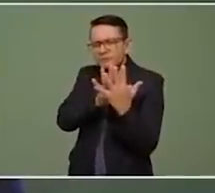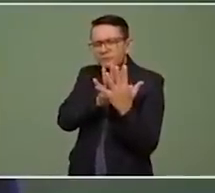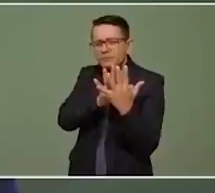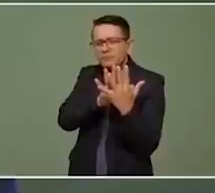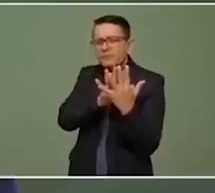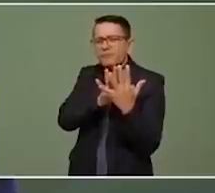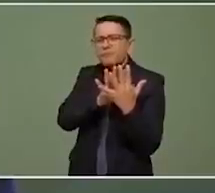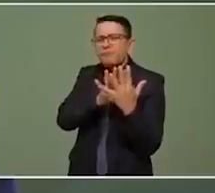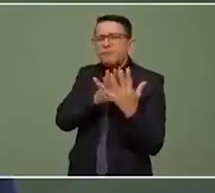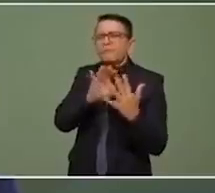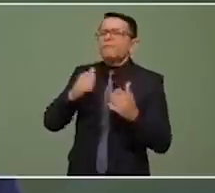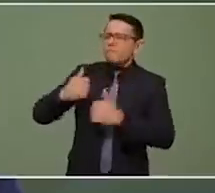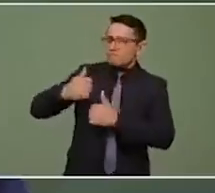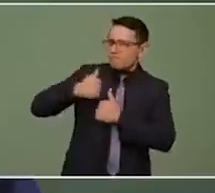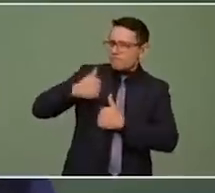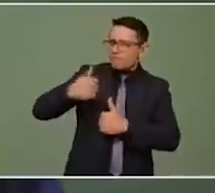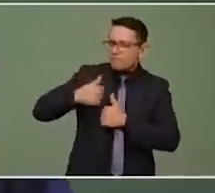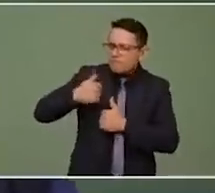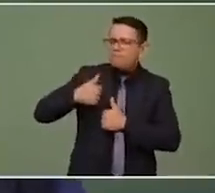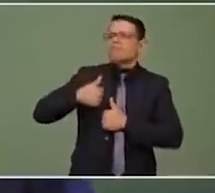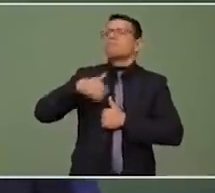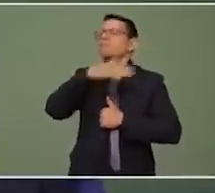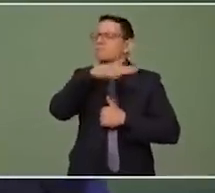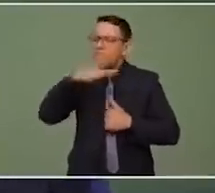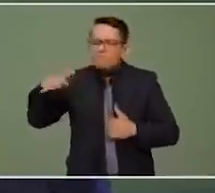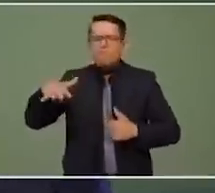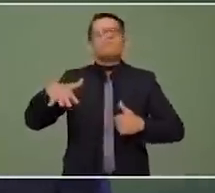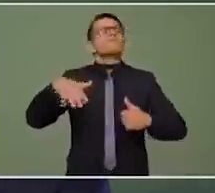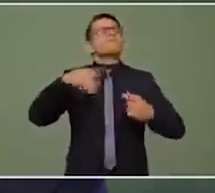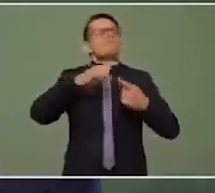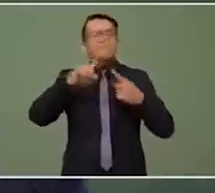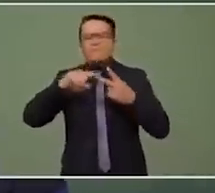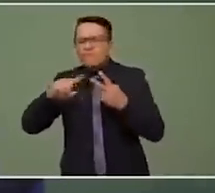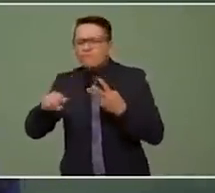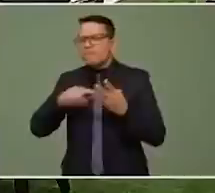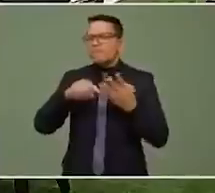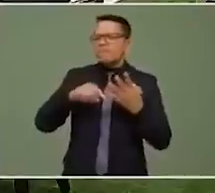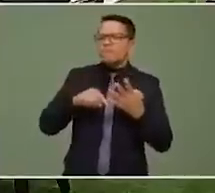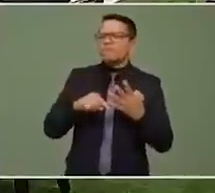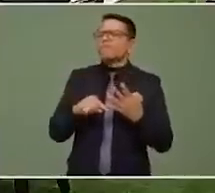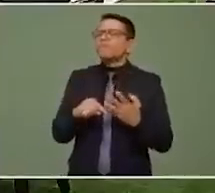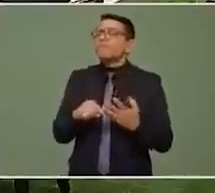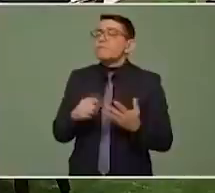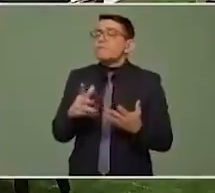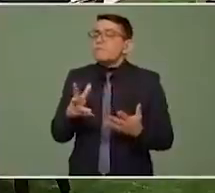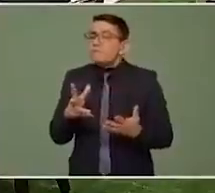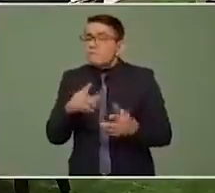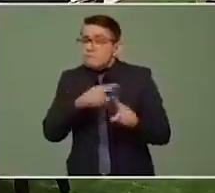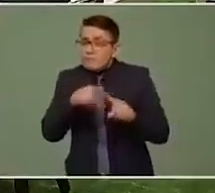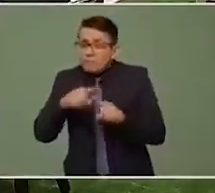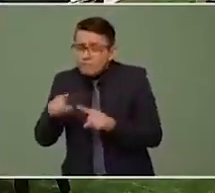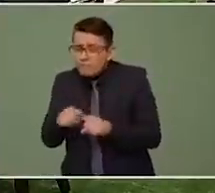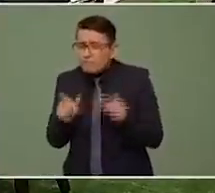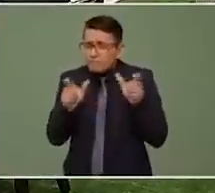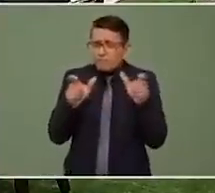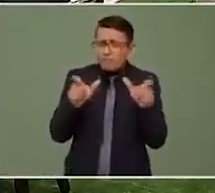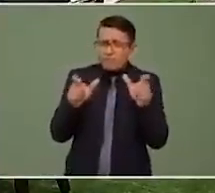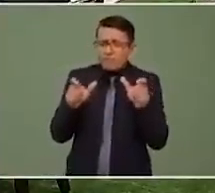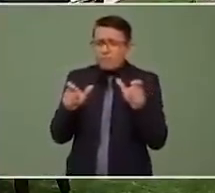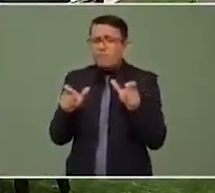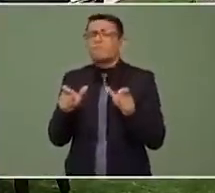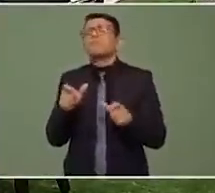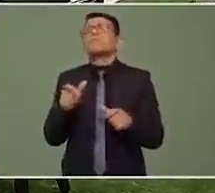los soldados los marinos las que te dé la defensa y de la